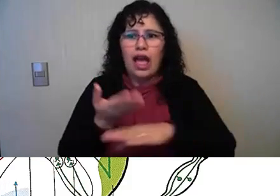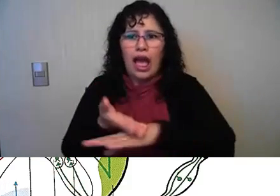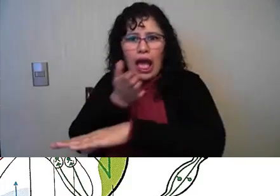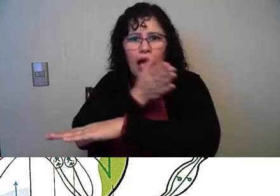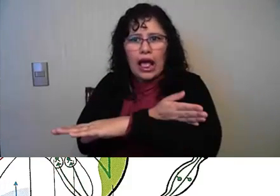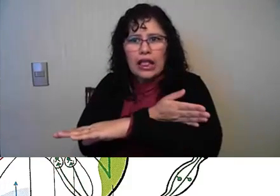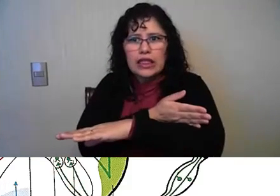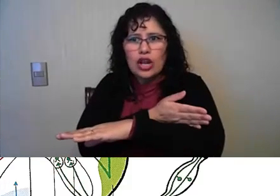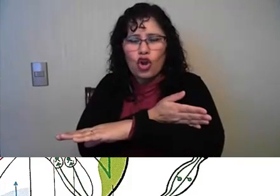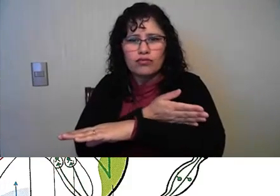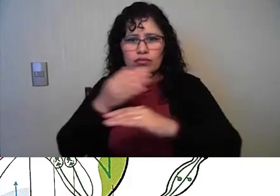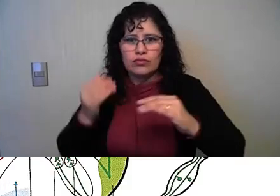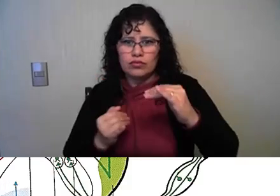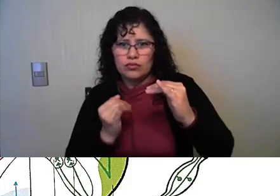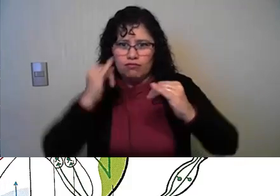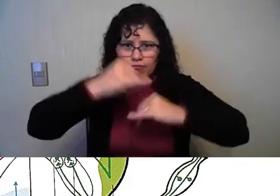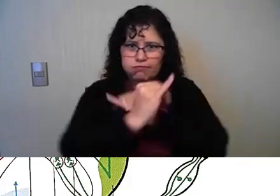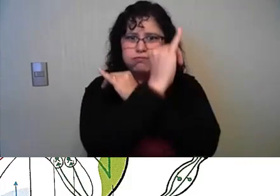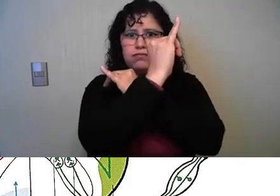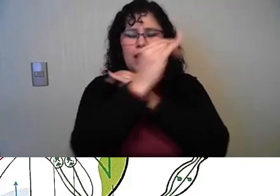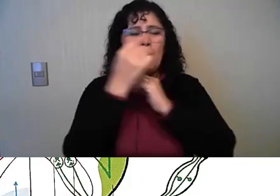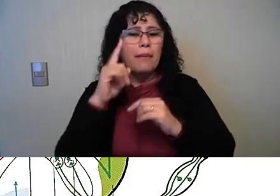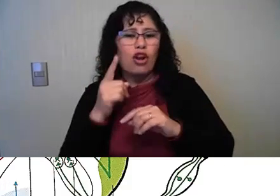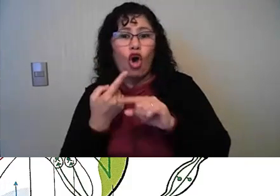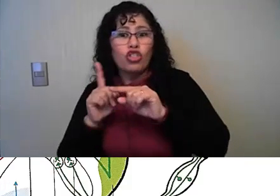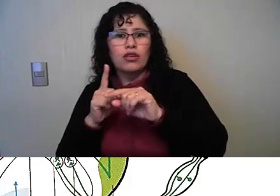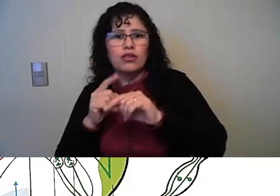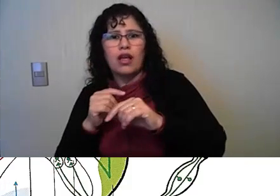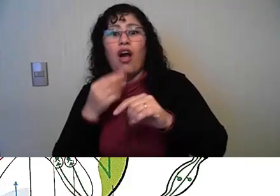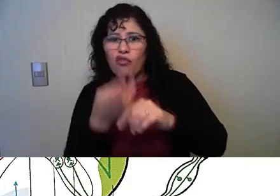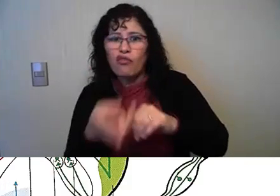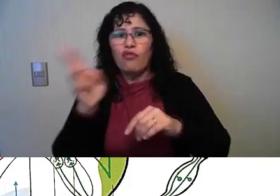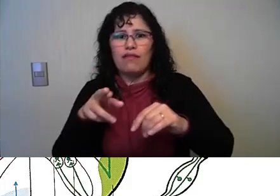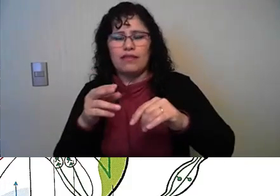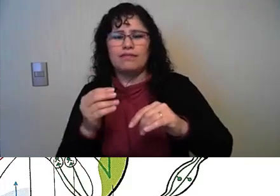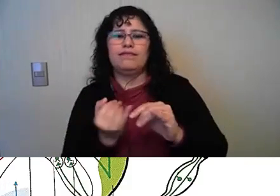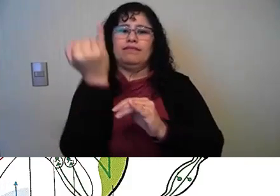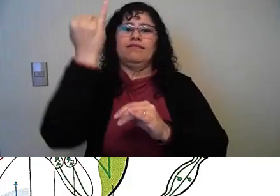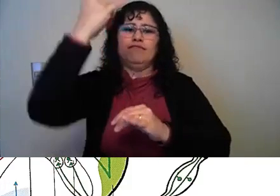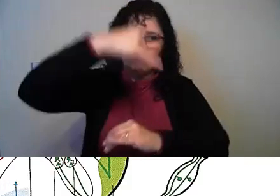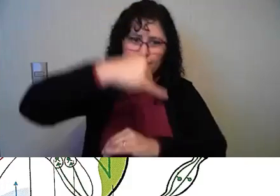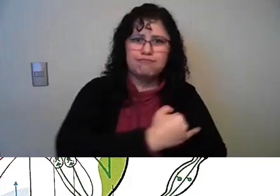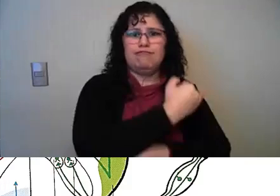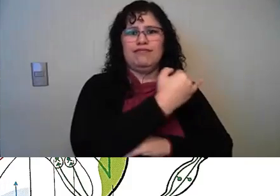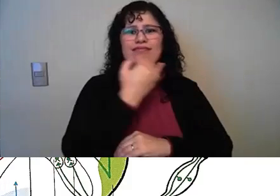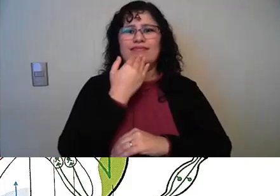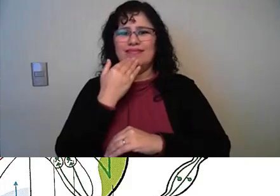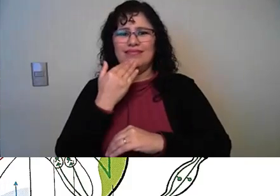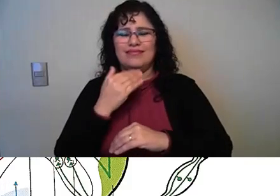a nivel de la médula espinal y luego se vuelve a cruzar una vez que ingresa por el pedúnculo